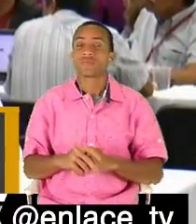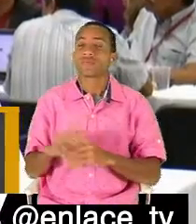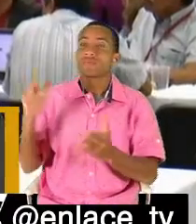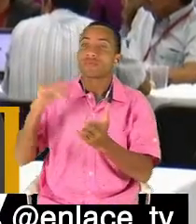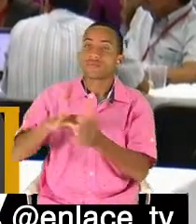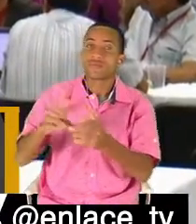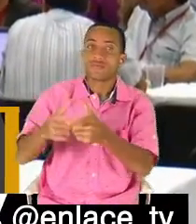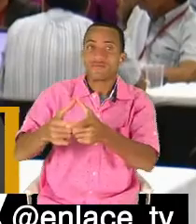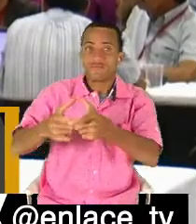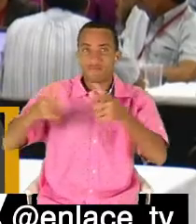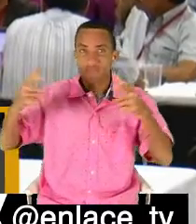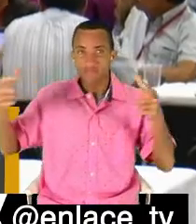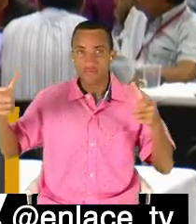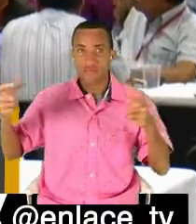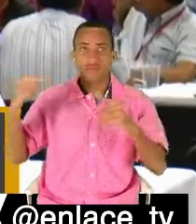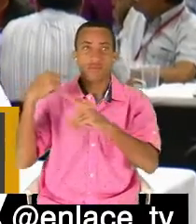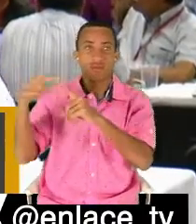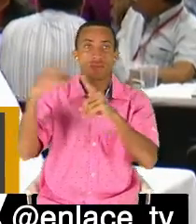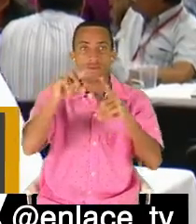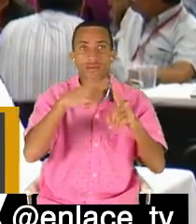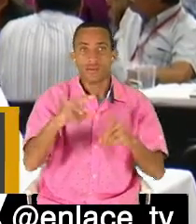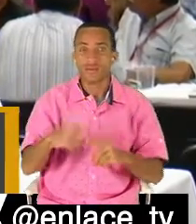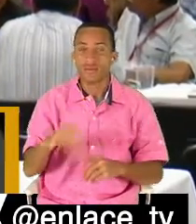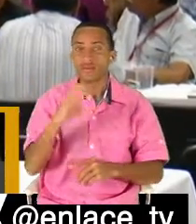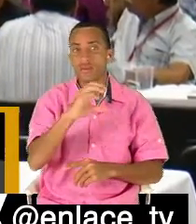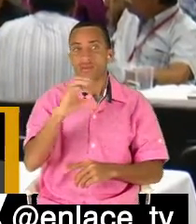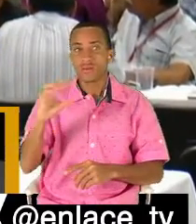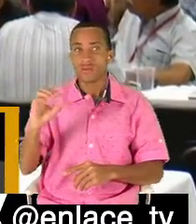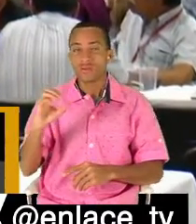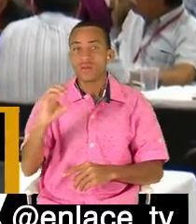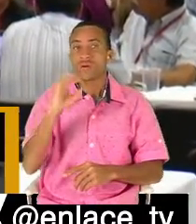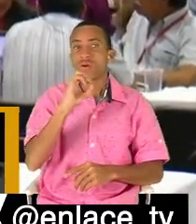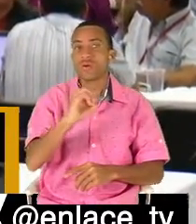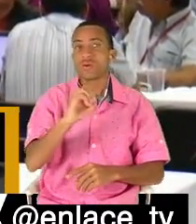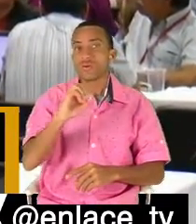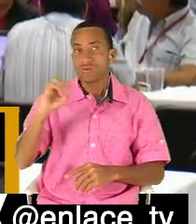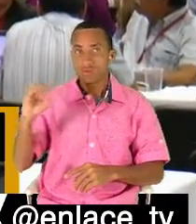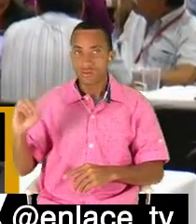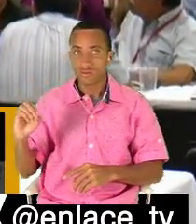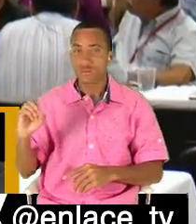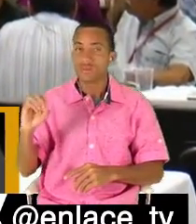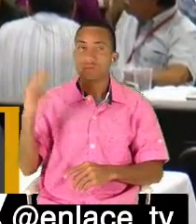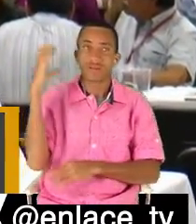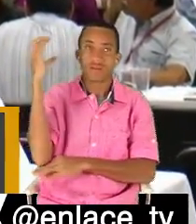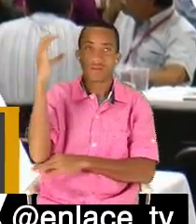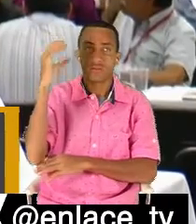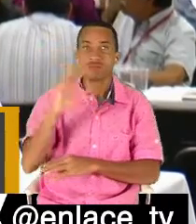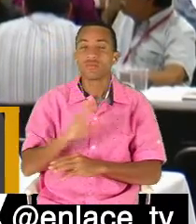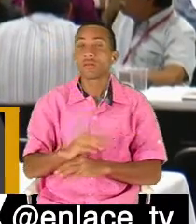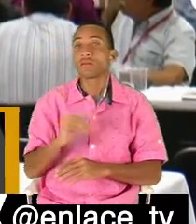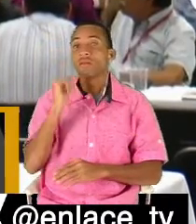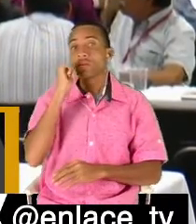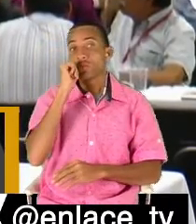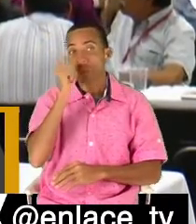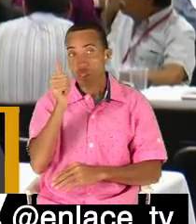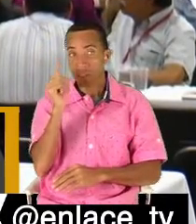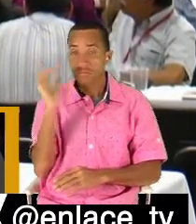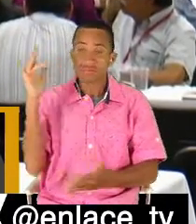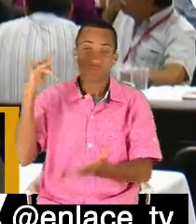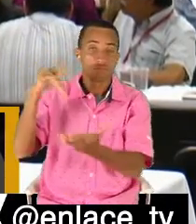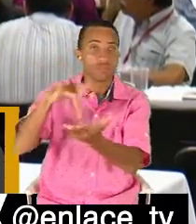de distintos sectores, especialmente el oriente colombiano. Son 2 días, muy seguramente en horas de la tarde y mañana habrá más presencia. Se espera también